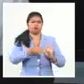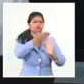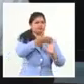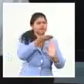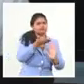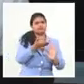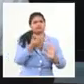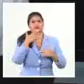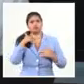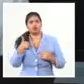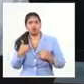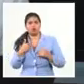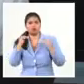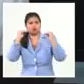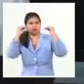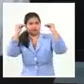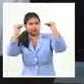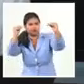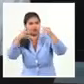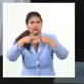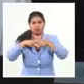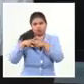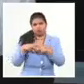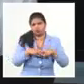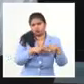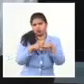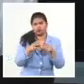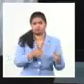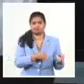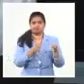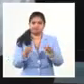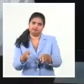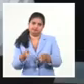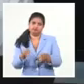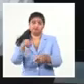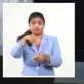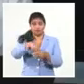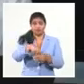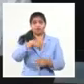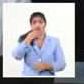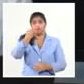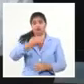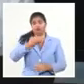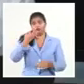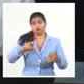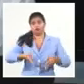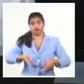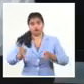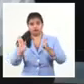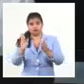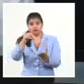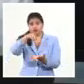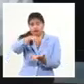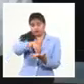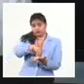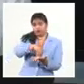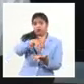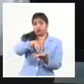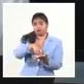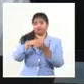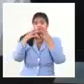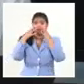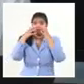resolver esta situación. Dentro de esto que estamos explicando, esta termoeléctrica juega un